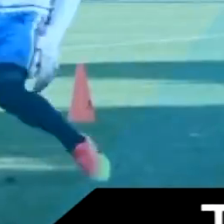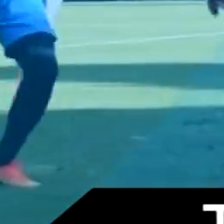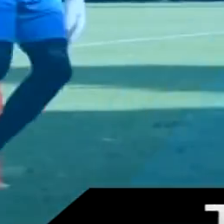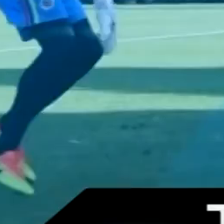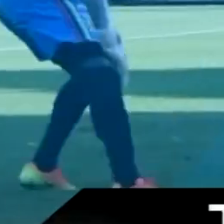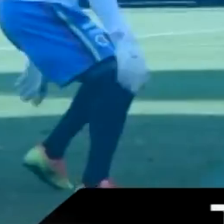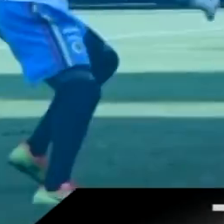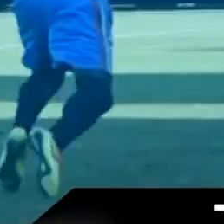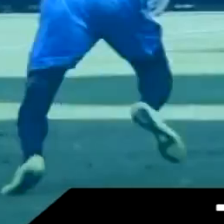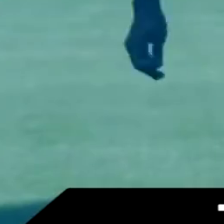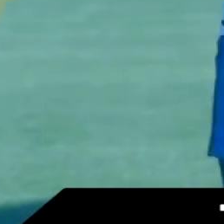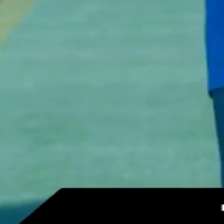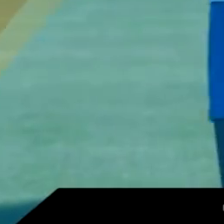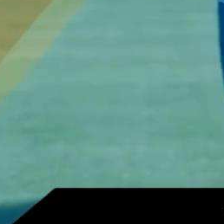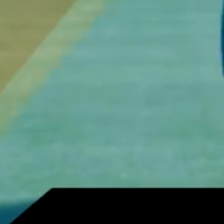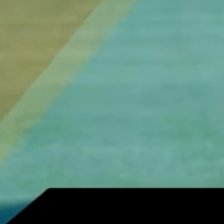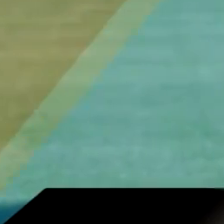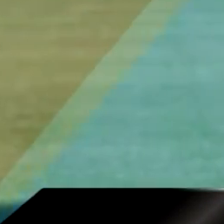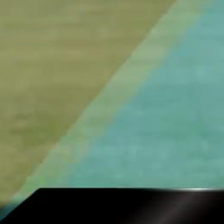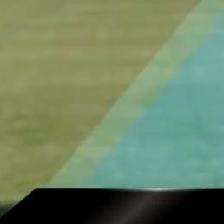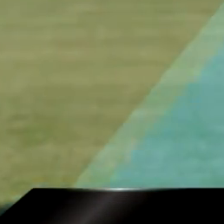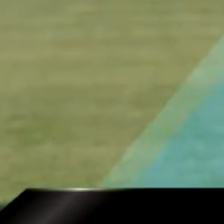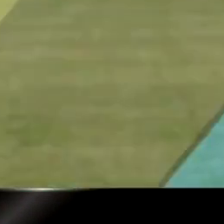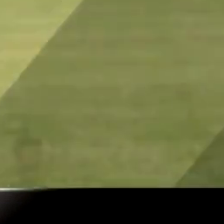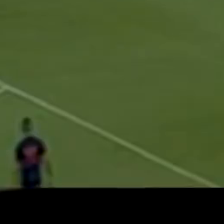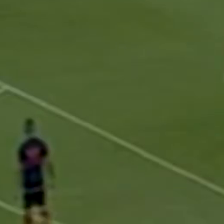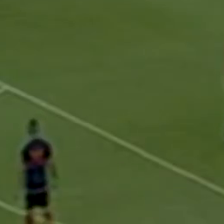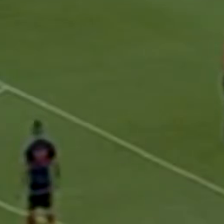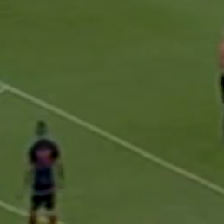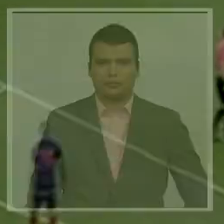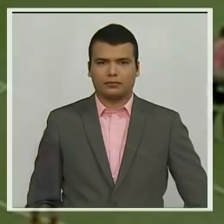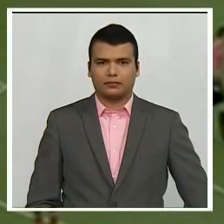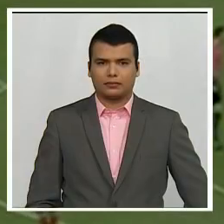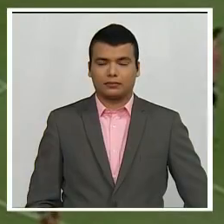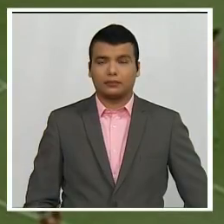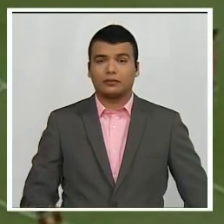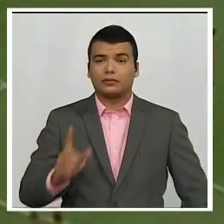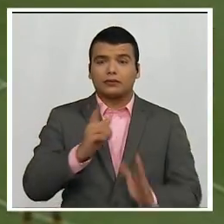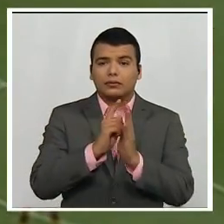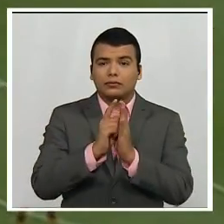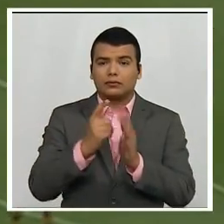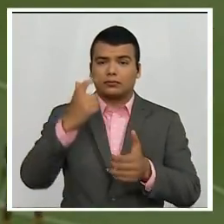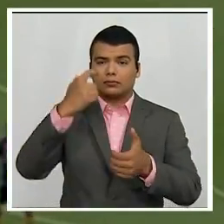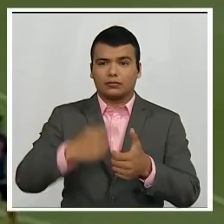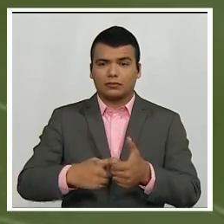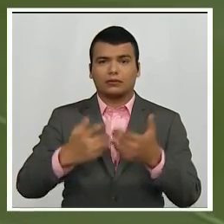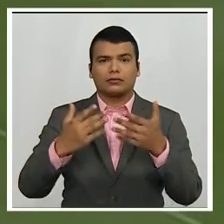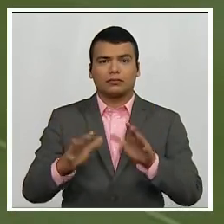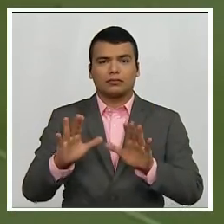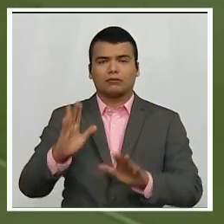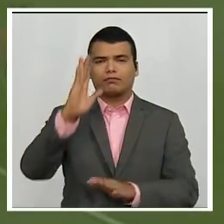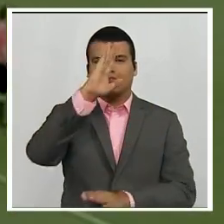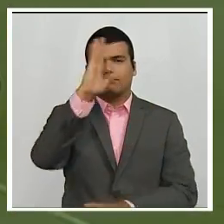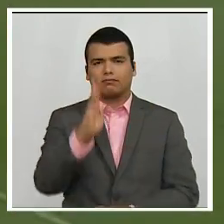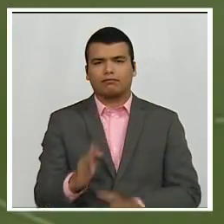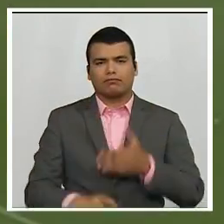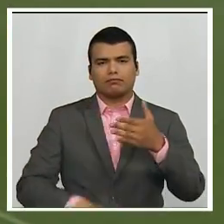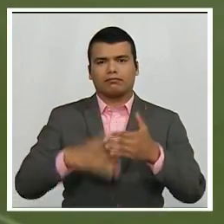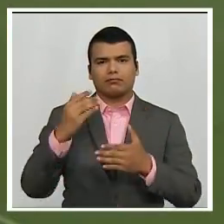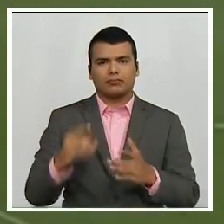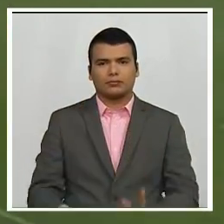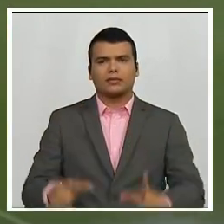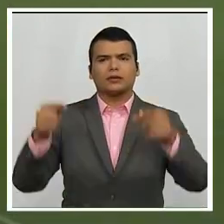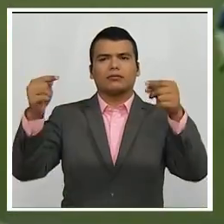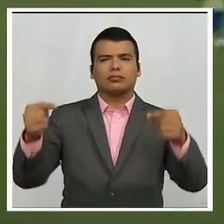pico noticias en rumbo a rusia 2018 con solo un minuto en la cancha brasil abrió el marcador luego de un tiro de